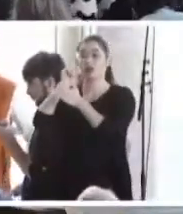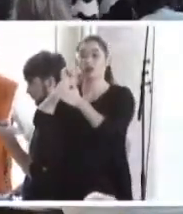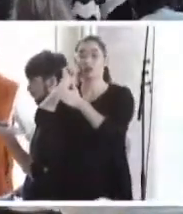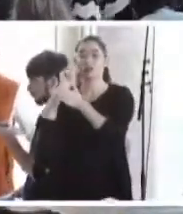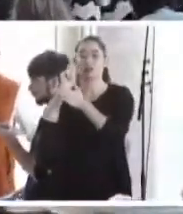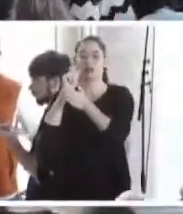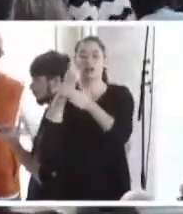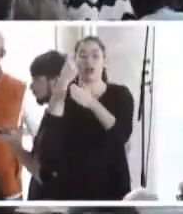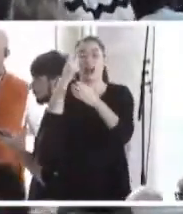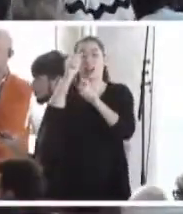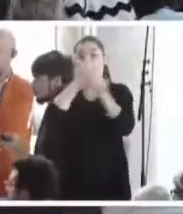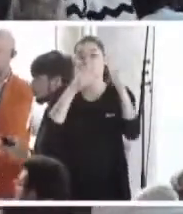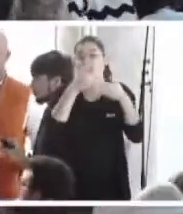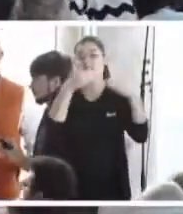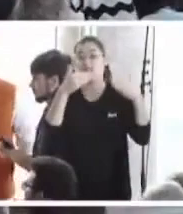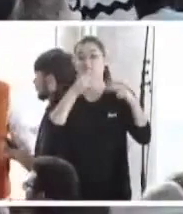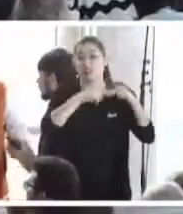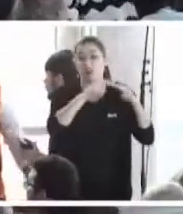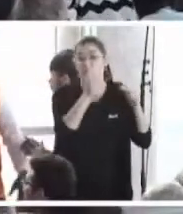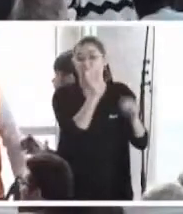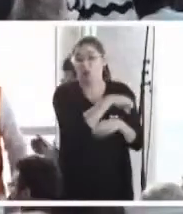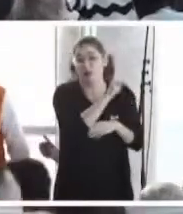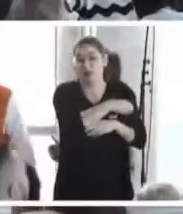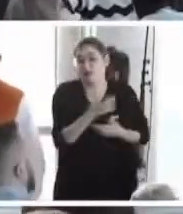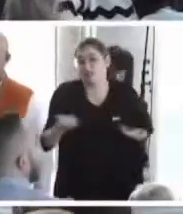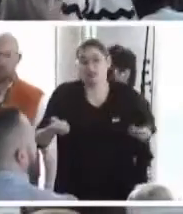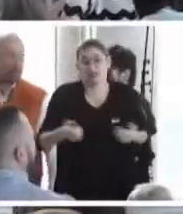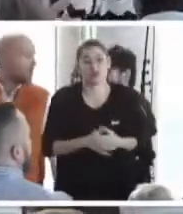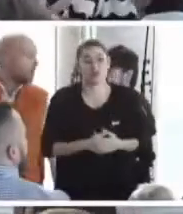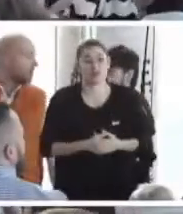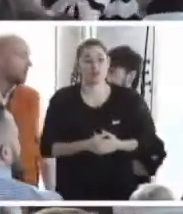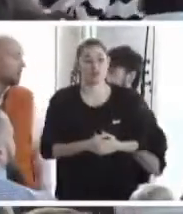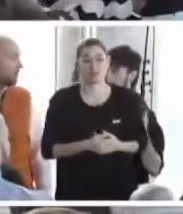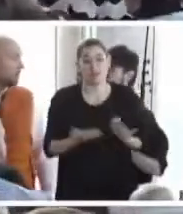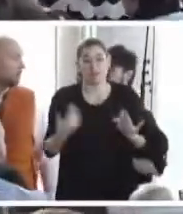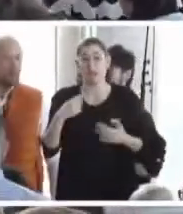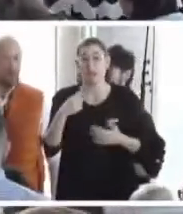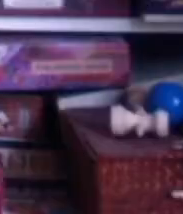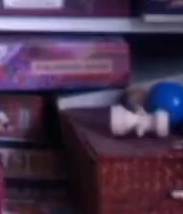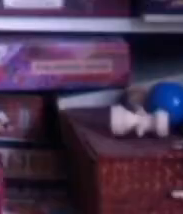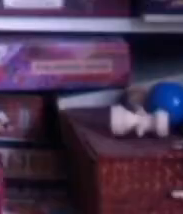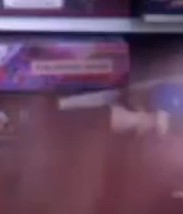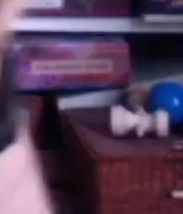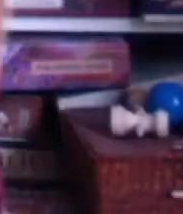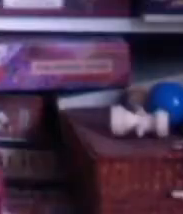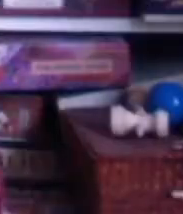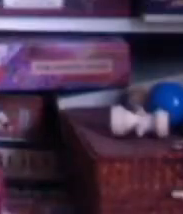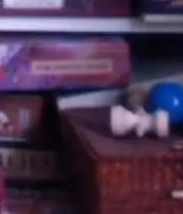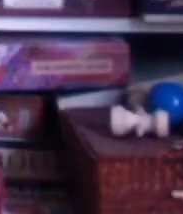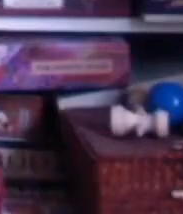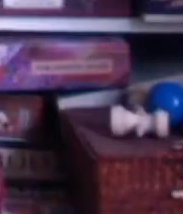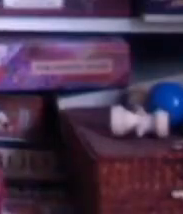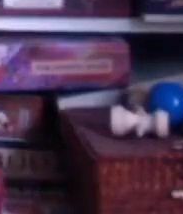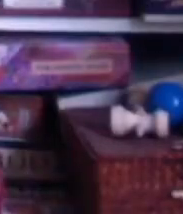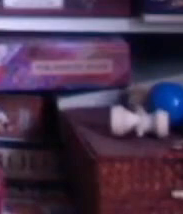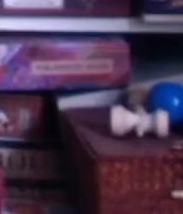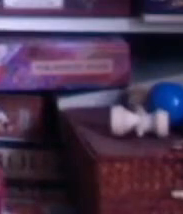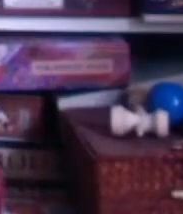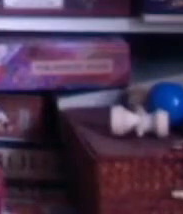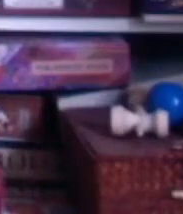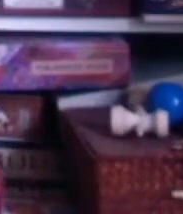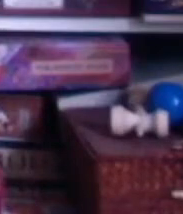delante todos Bueno decía que bueno yo tengo una opinión propia sobre el maldito frente obrero que no tiene otra